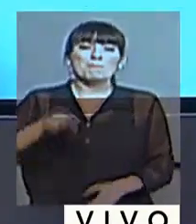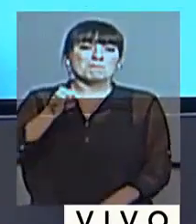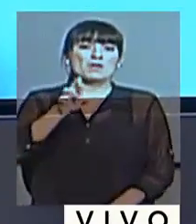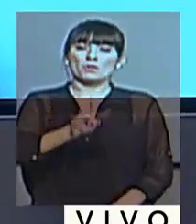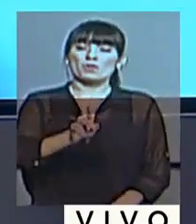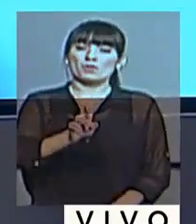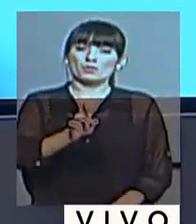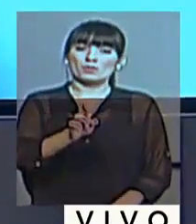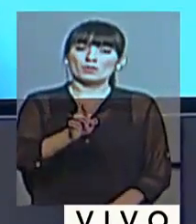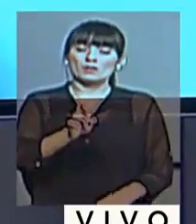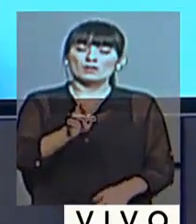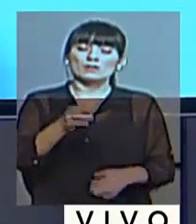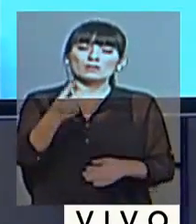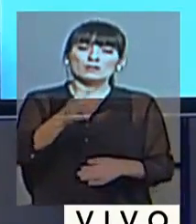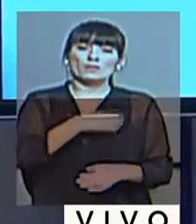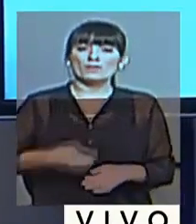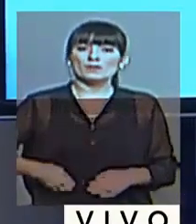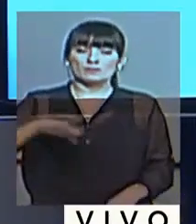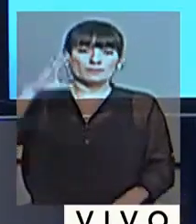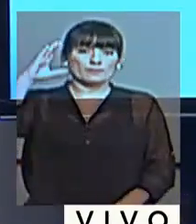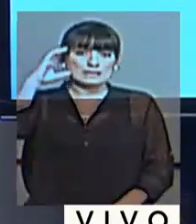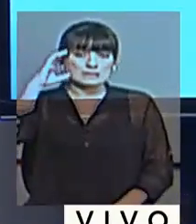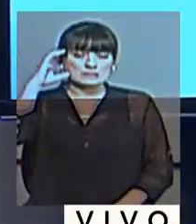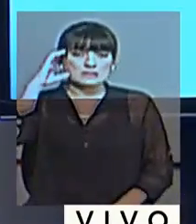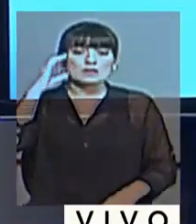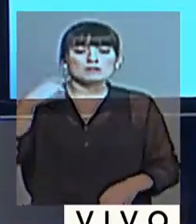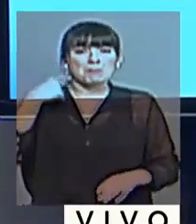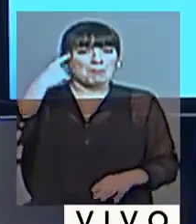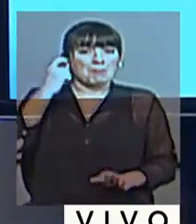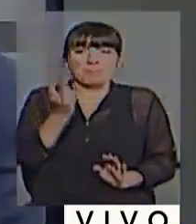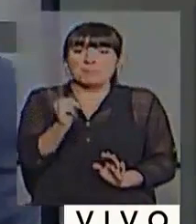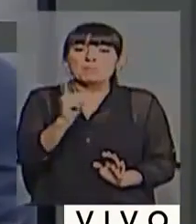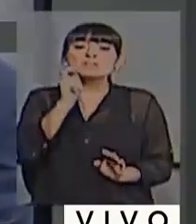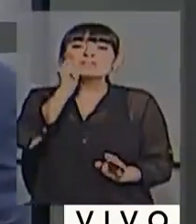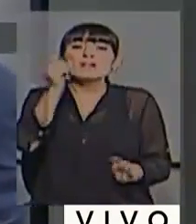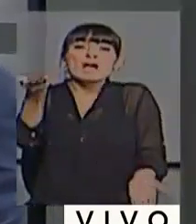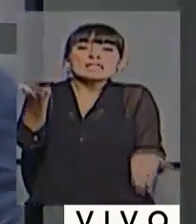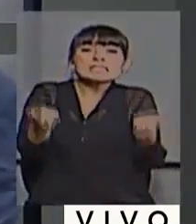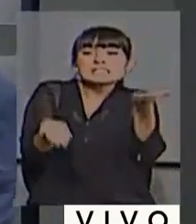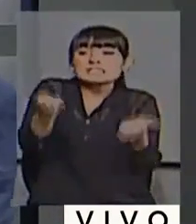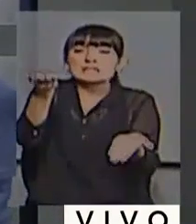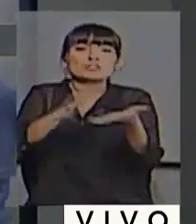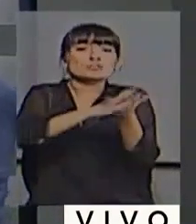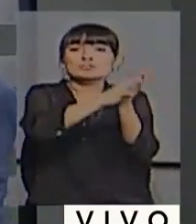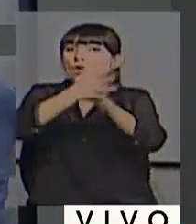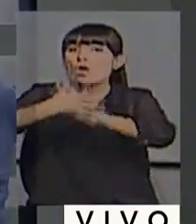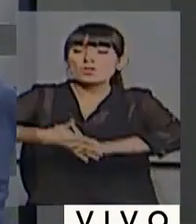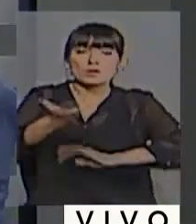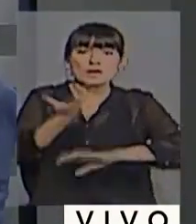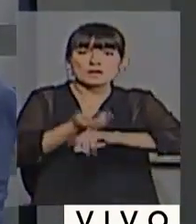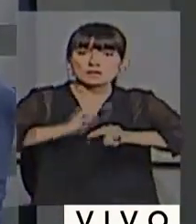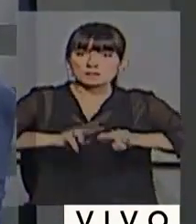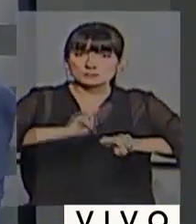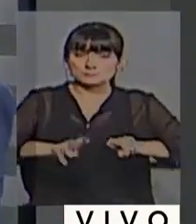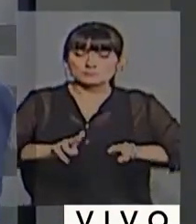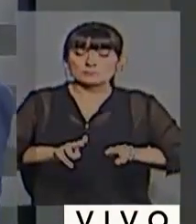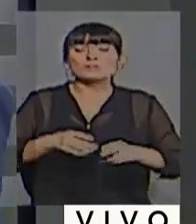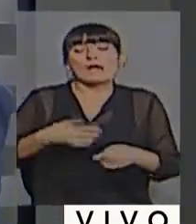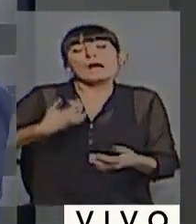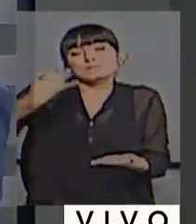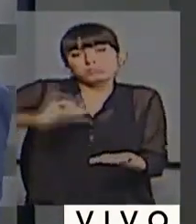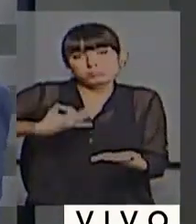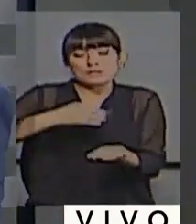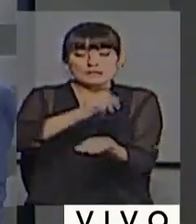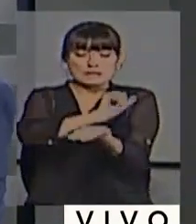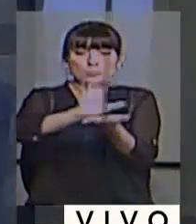que ha tenido el gobierno de la presidenta Bachelet. Y yo creo que no, porque hay que poner en un equilibrio lo que todo sí, lo que se ha realizado. Hay que reconocer que la gratuidad llegó para quedarse. O sea,